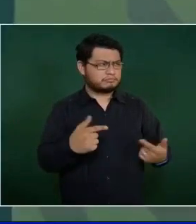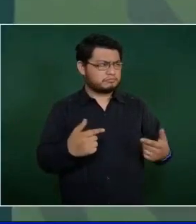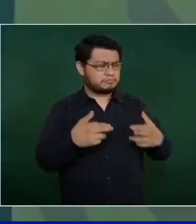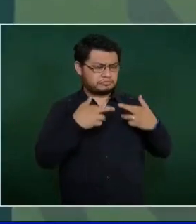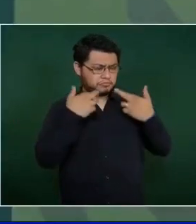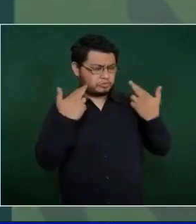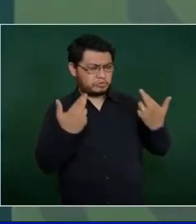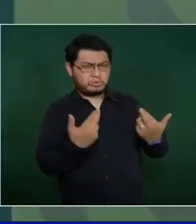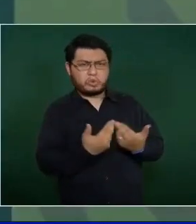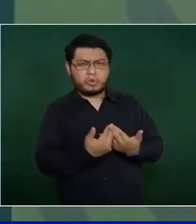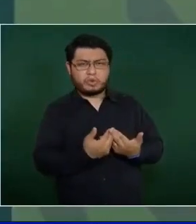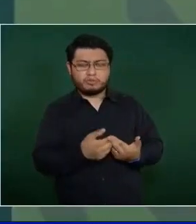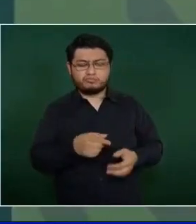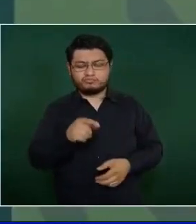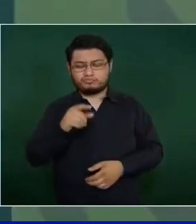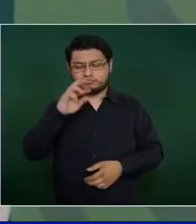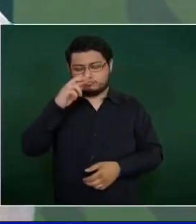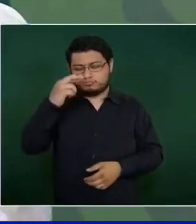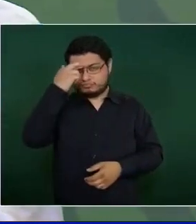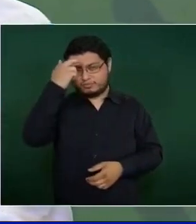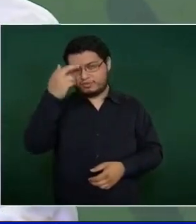les recomiendo mucho